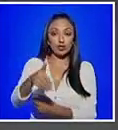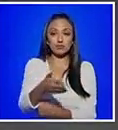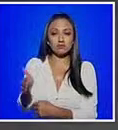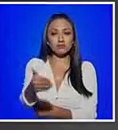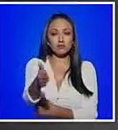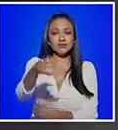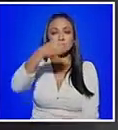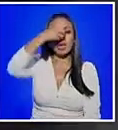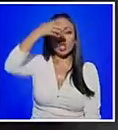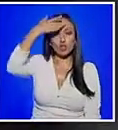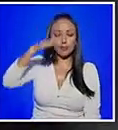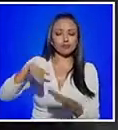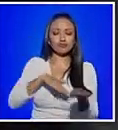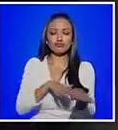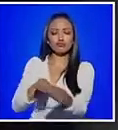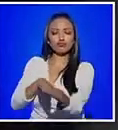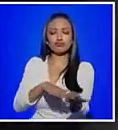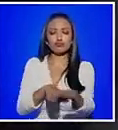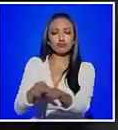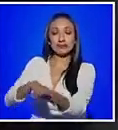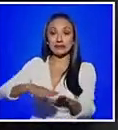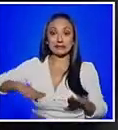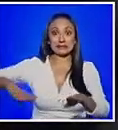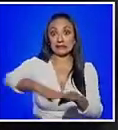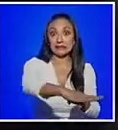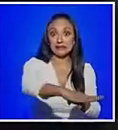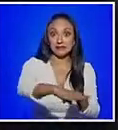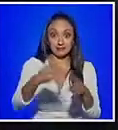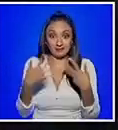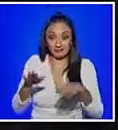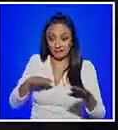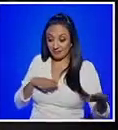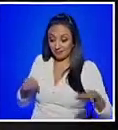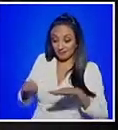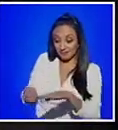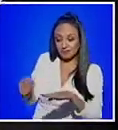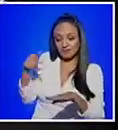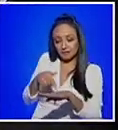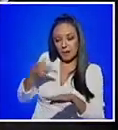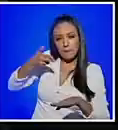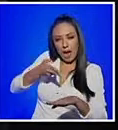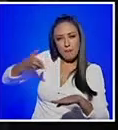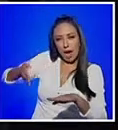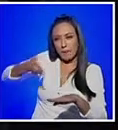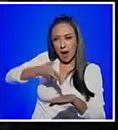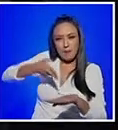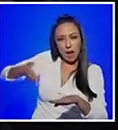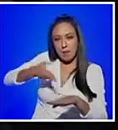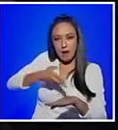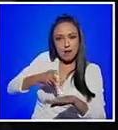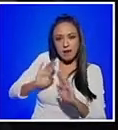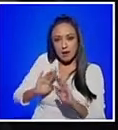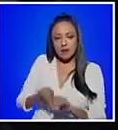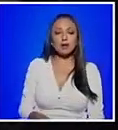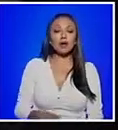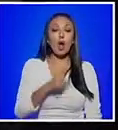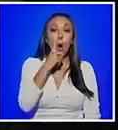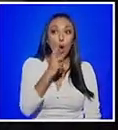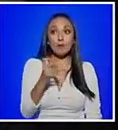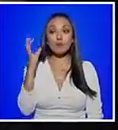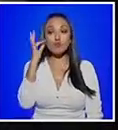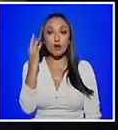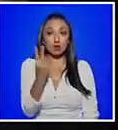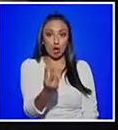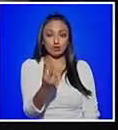Fe Santo Domingo, donde lograron interceptar al vehículo y dispararon contra sus ocupantes. Alfredo Abad y su esposa Gabriela